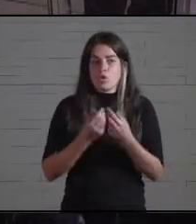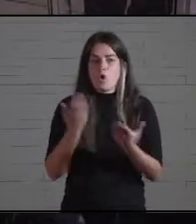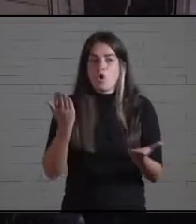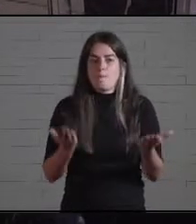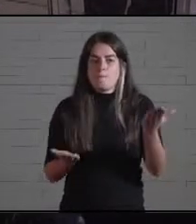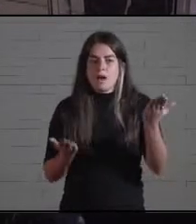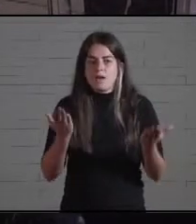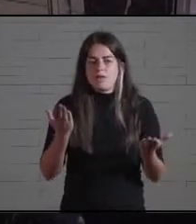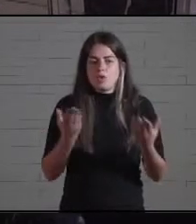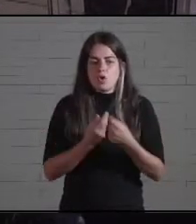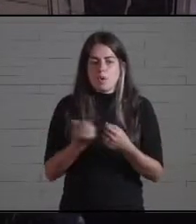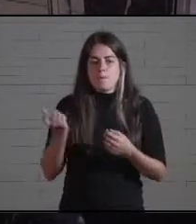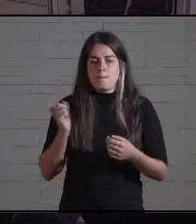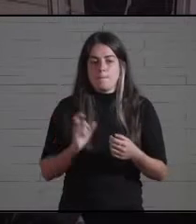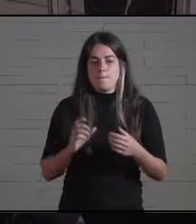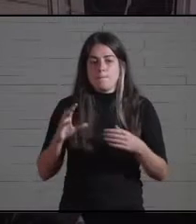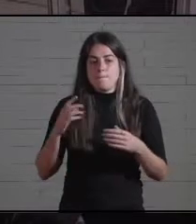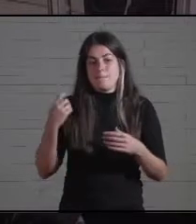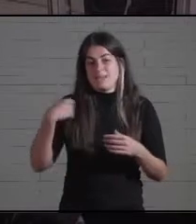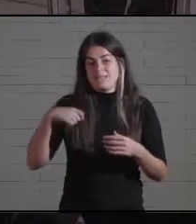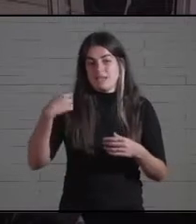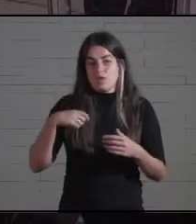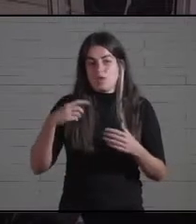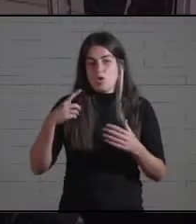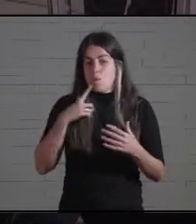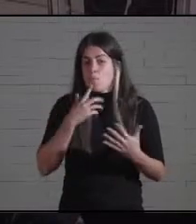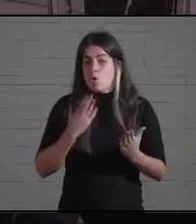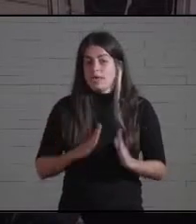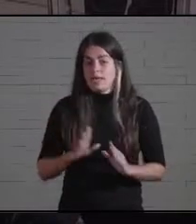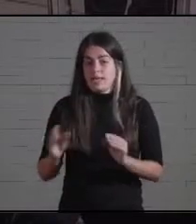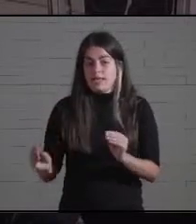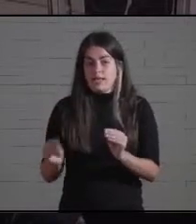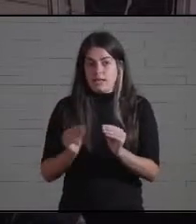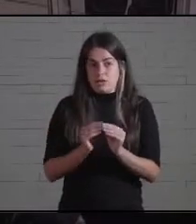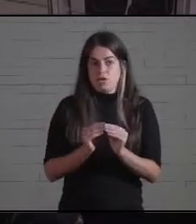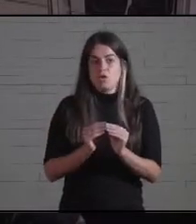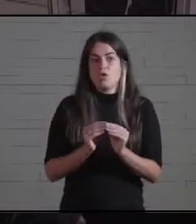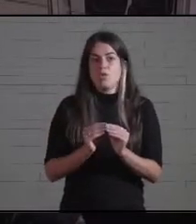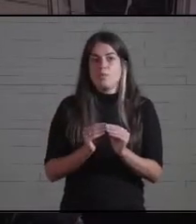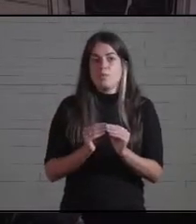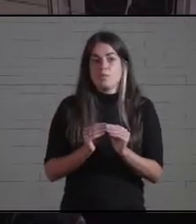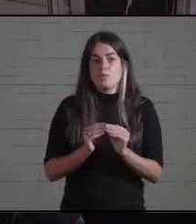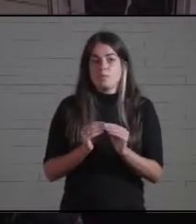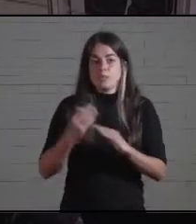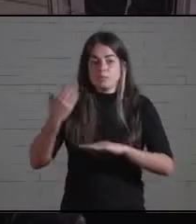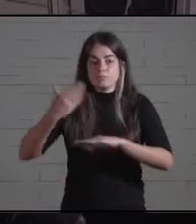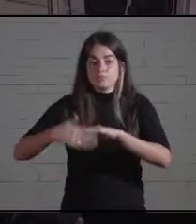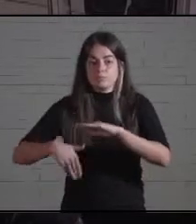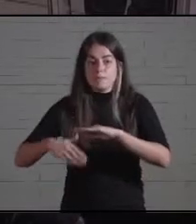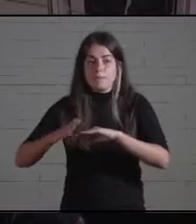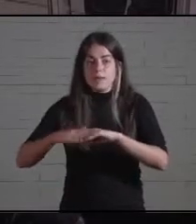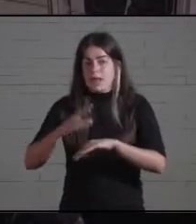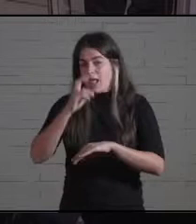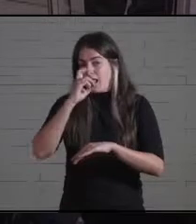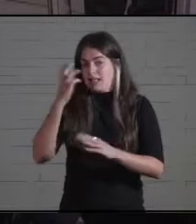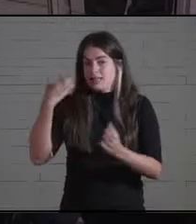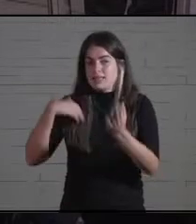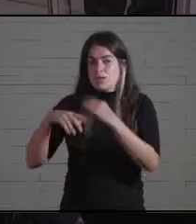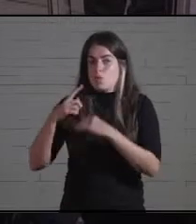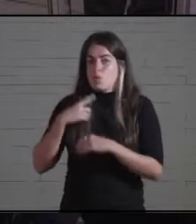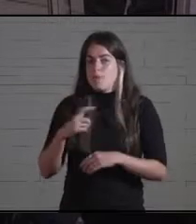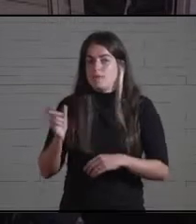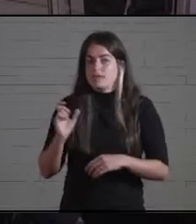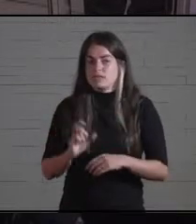la prestación por hijo a cargo, el umbral para acceder a la antigua prestación por hijo a cargo